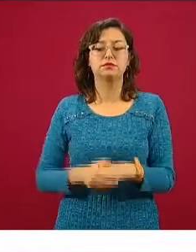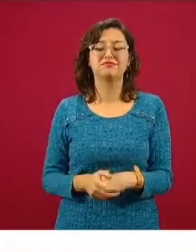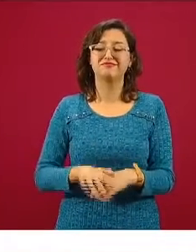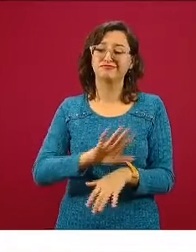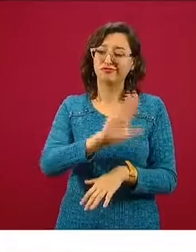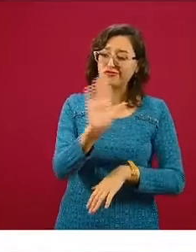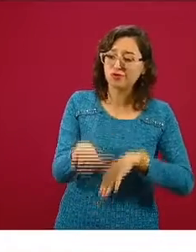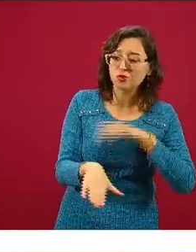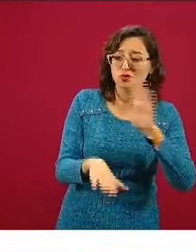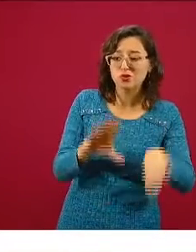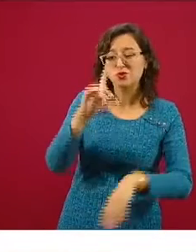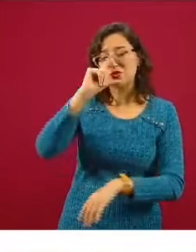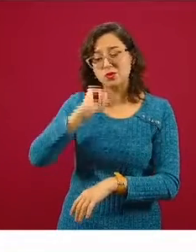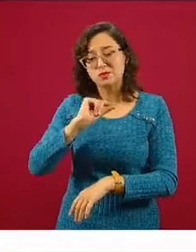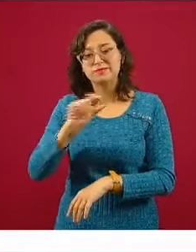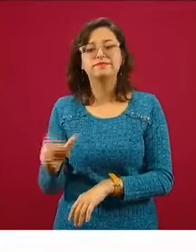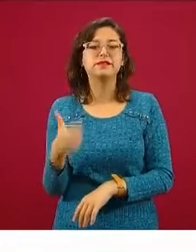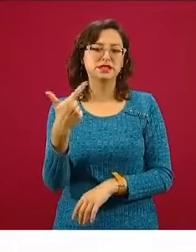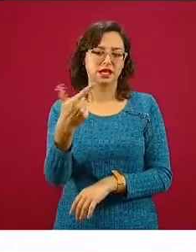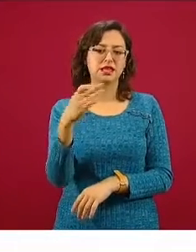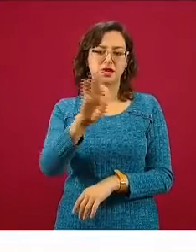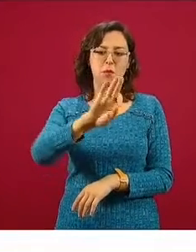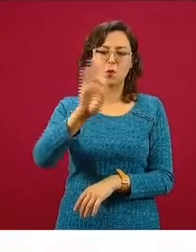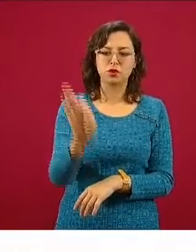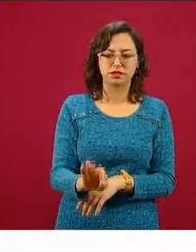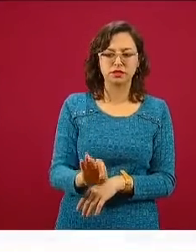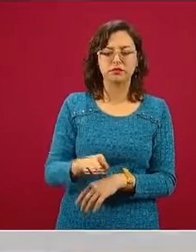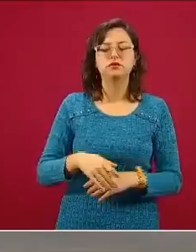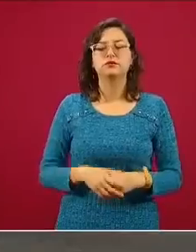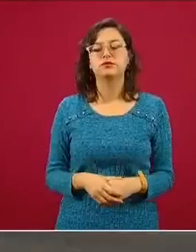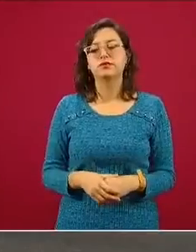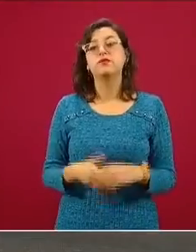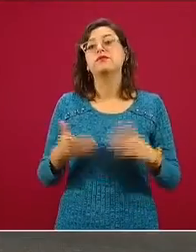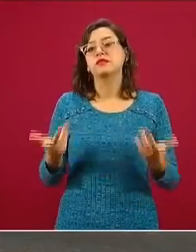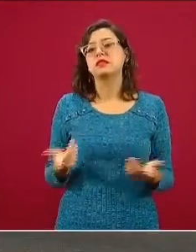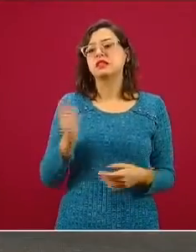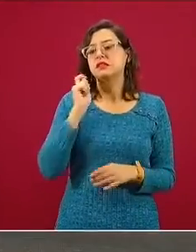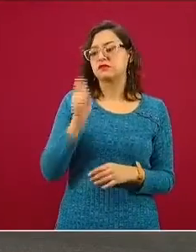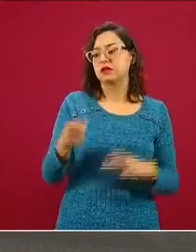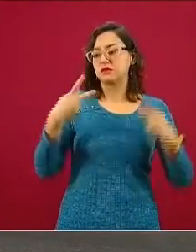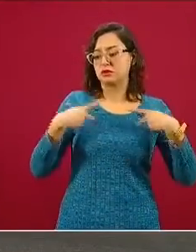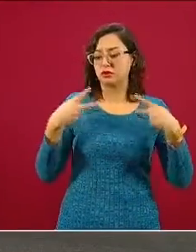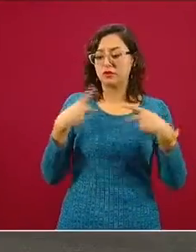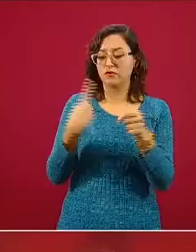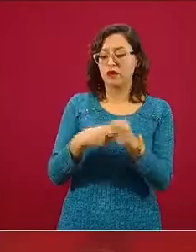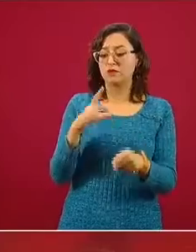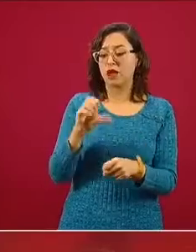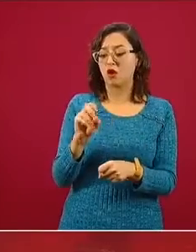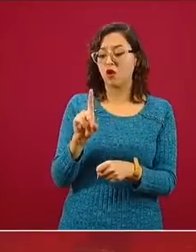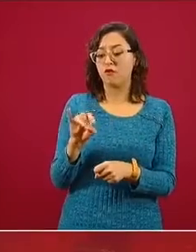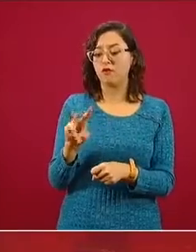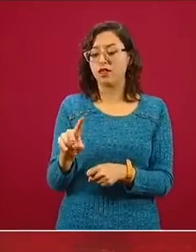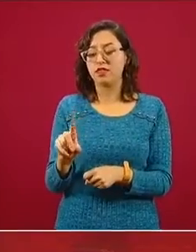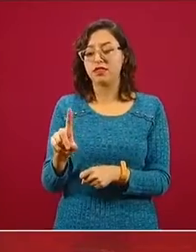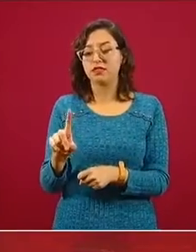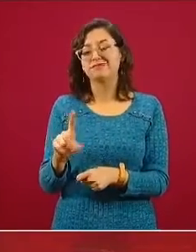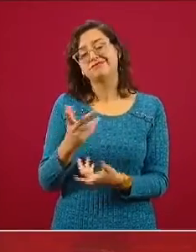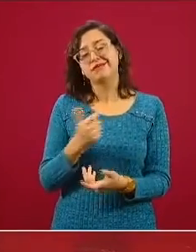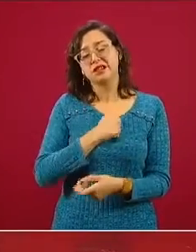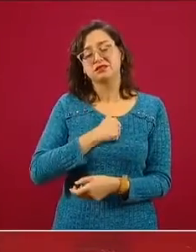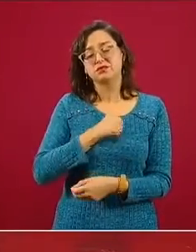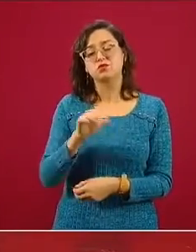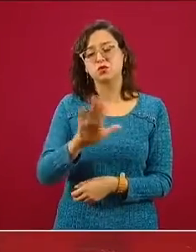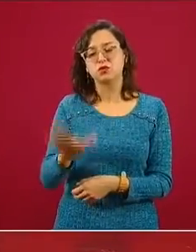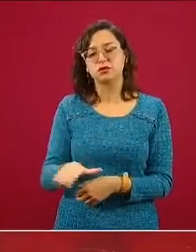es la mortalidad acumulada, la letalidad, es decir, la proporción de personas que teniendo COVID desafortunadamente han perdido la vida. Y en